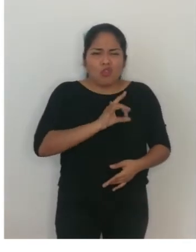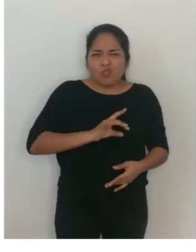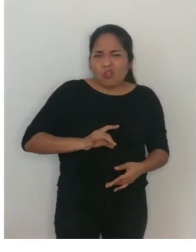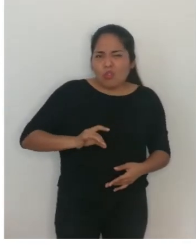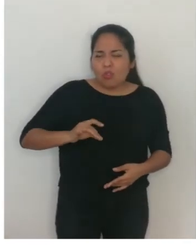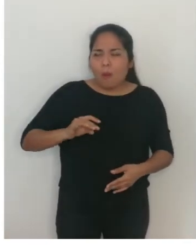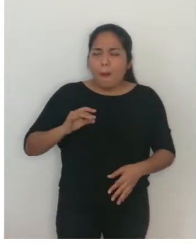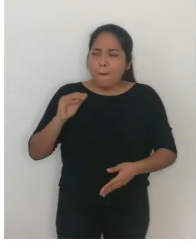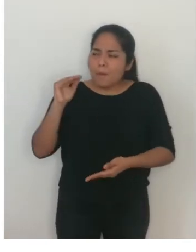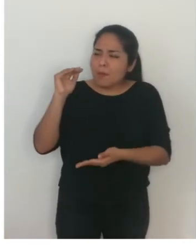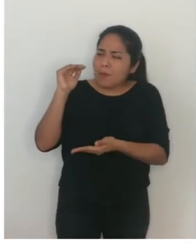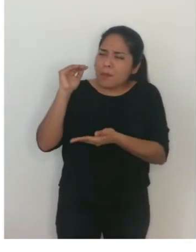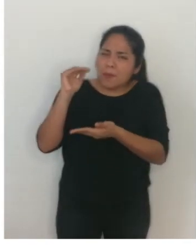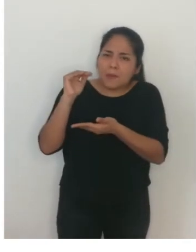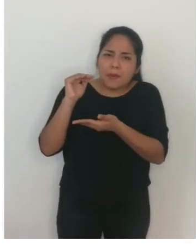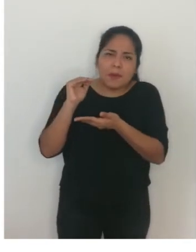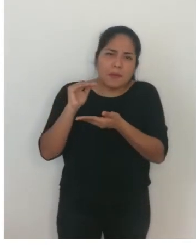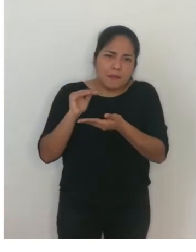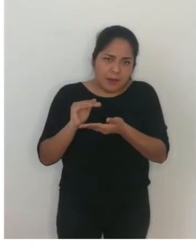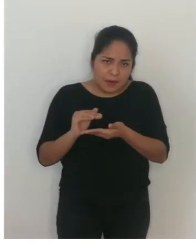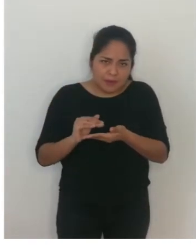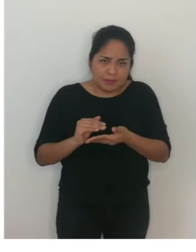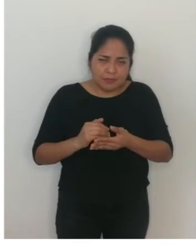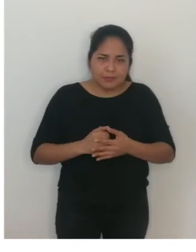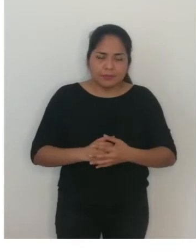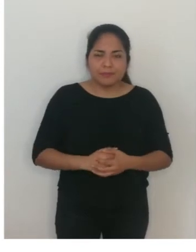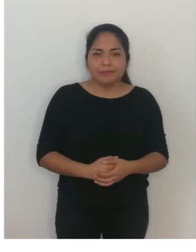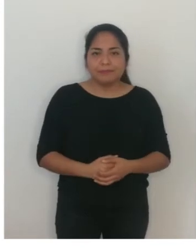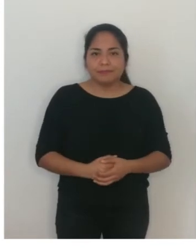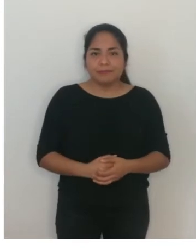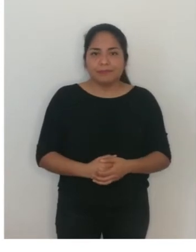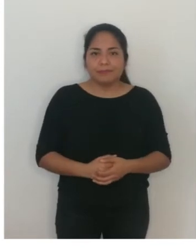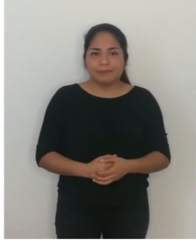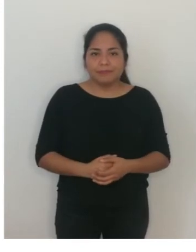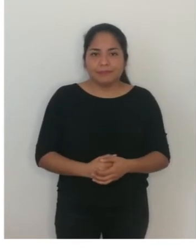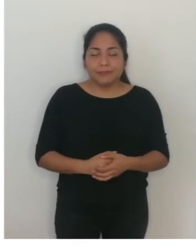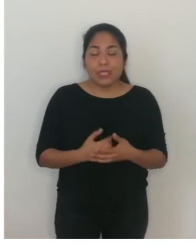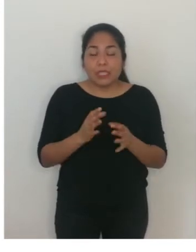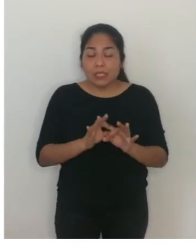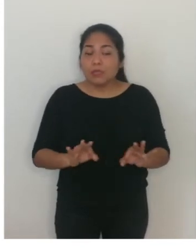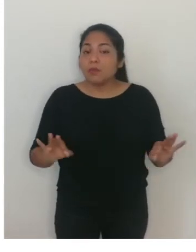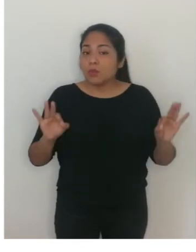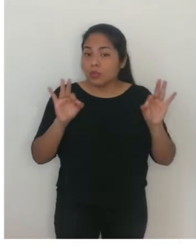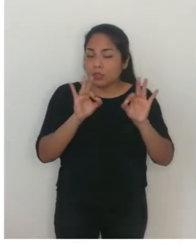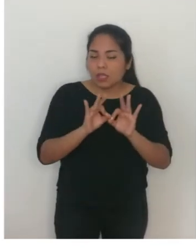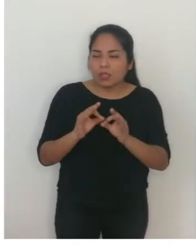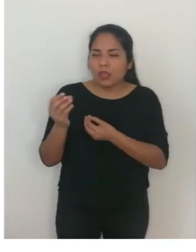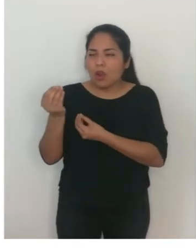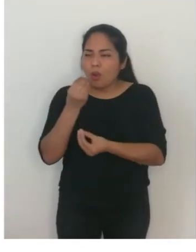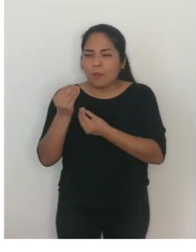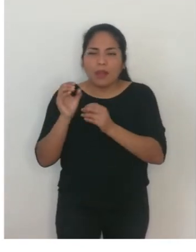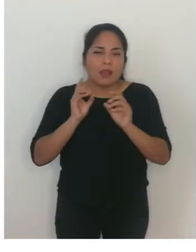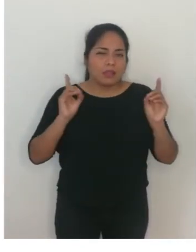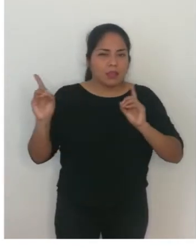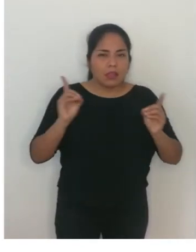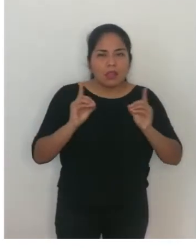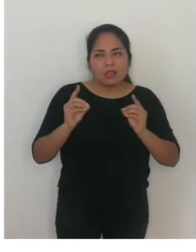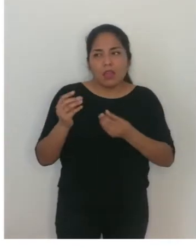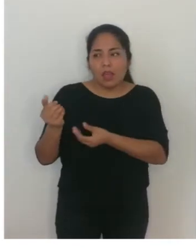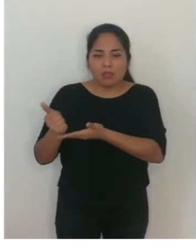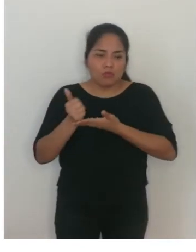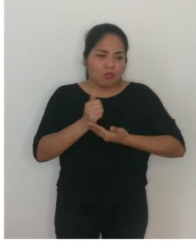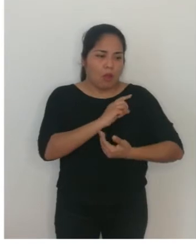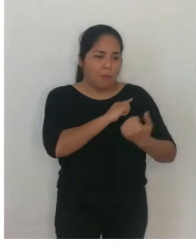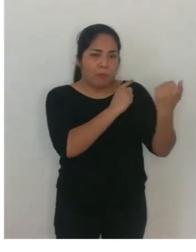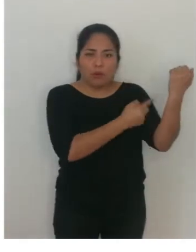o síntomas que se puedan ir presentando propios del tratamiento o la enfermedad es muy importante incluir en la dieta alimentos fuentes de